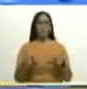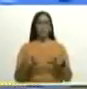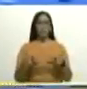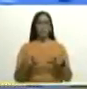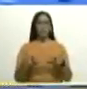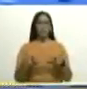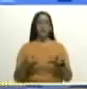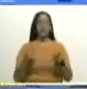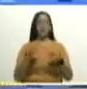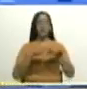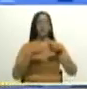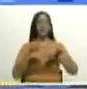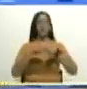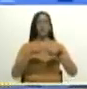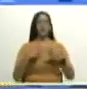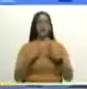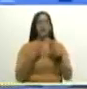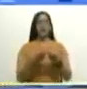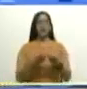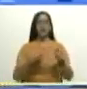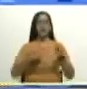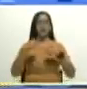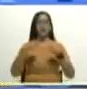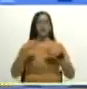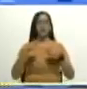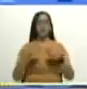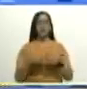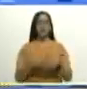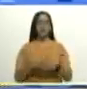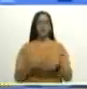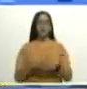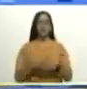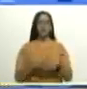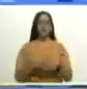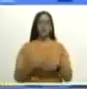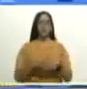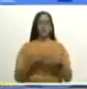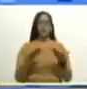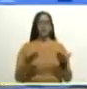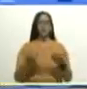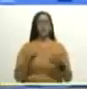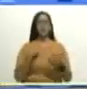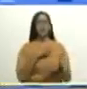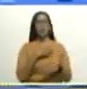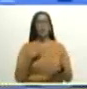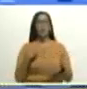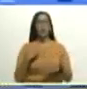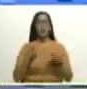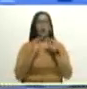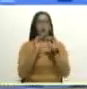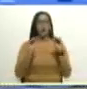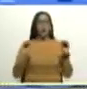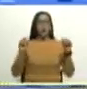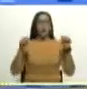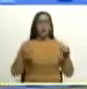ir construyendo la vocación exportadora de Venezuela. Por eso yo quiero anunciar